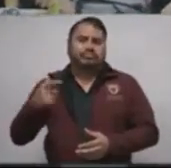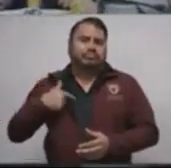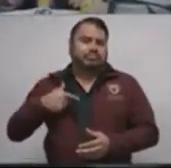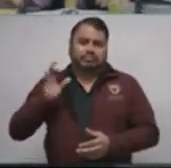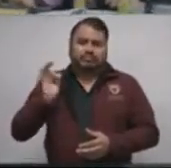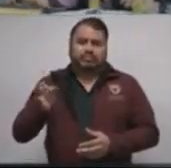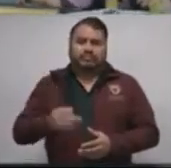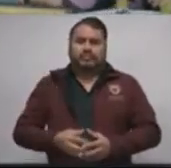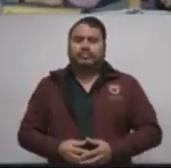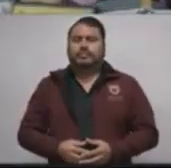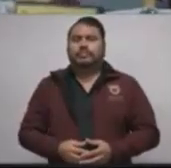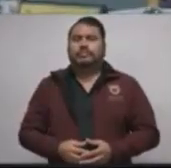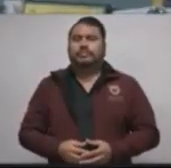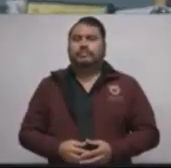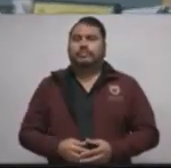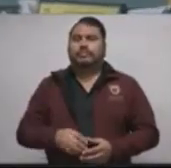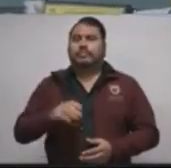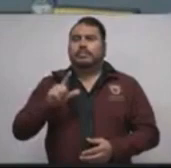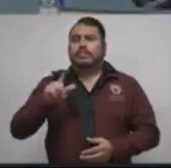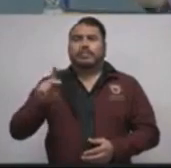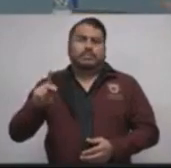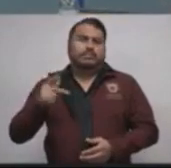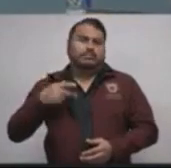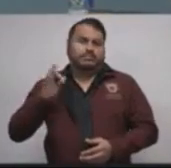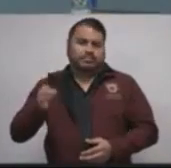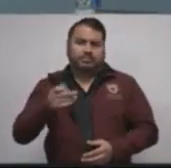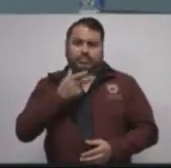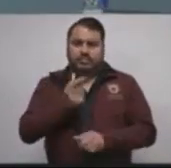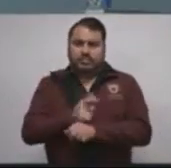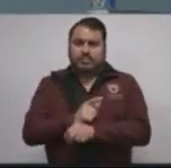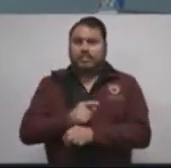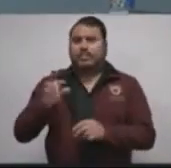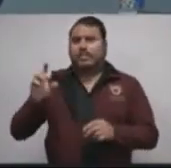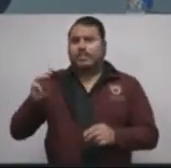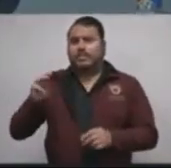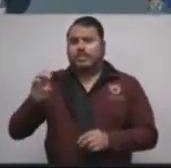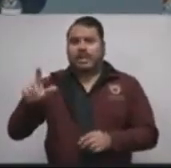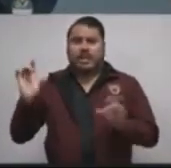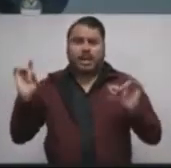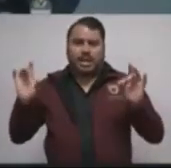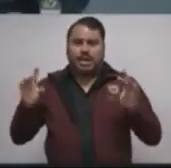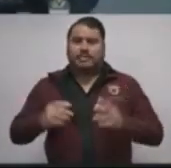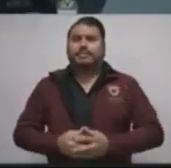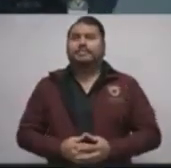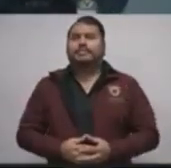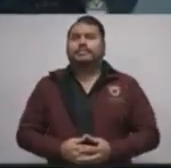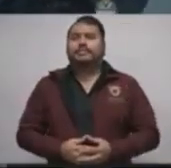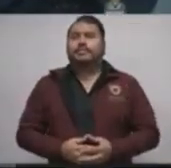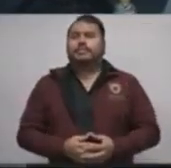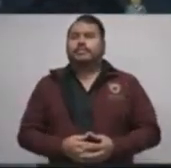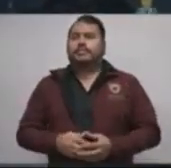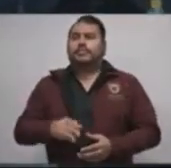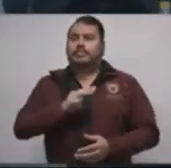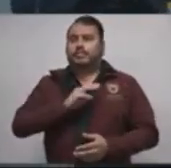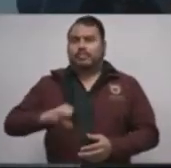Pérez, a favor del licenciado Miguel Ángel Bujanda Ruiz. Monserrat Caballero, a favor de la primera propuesta.